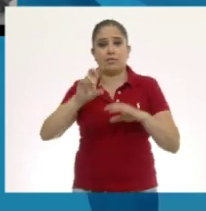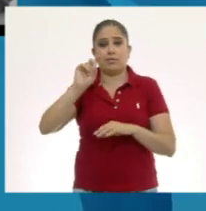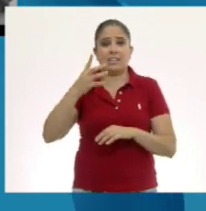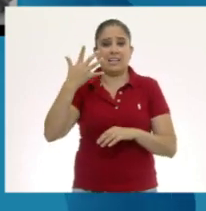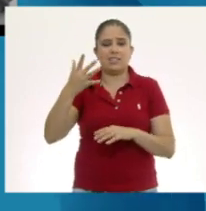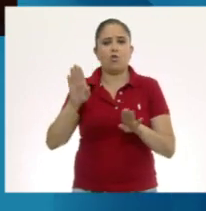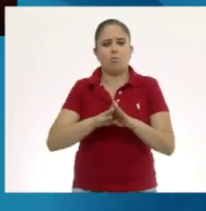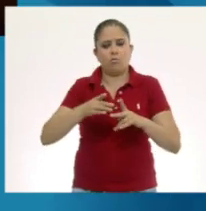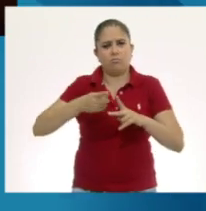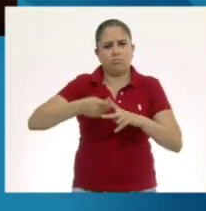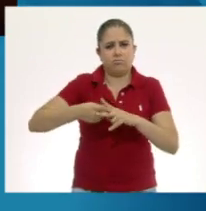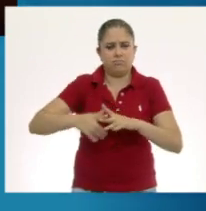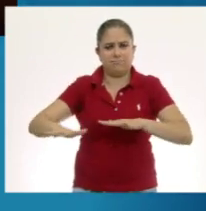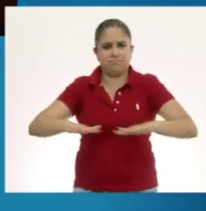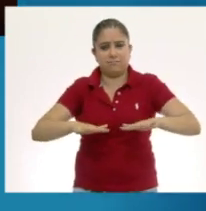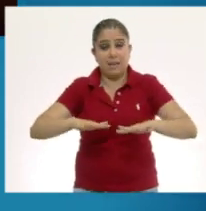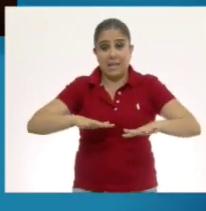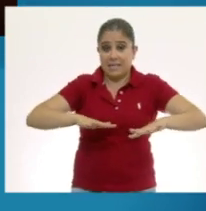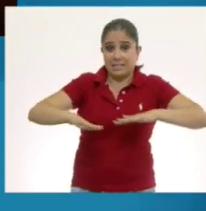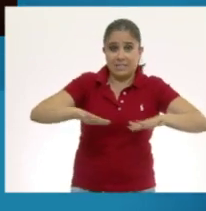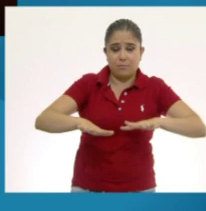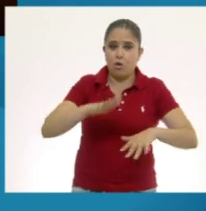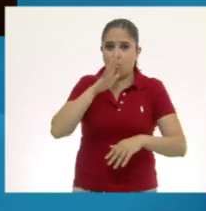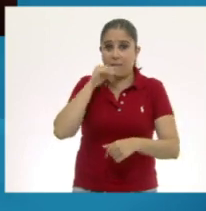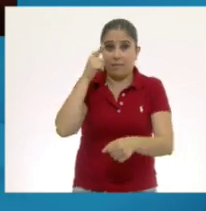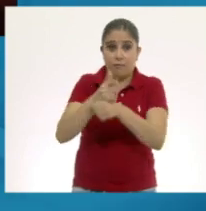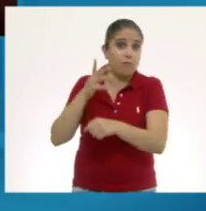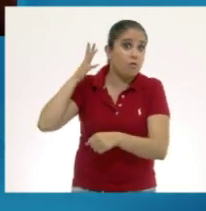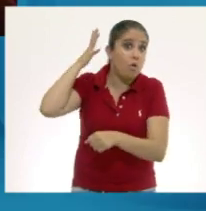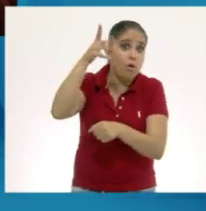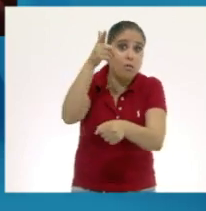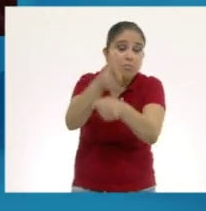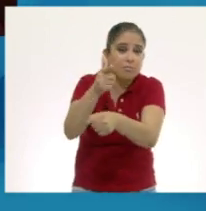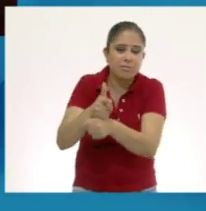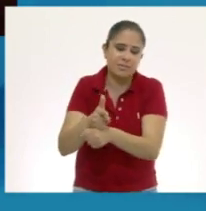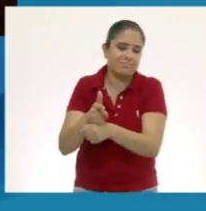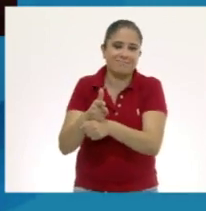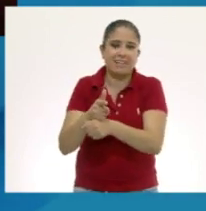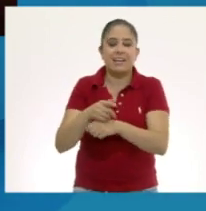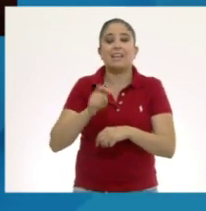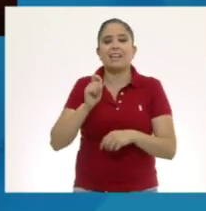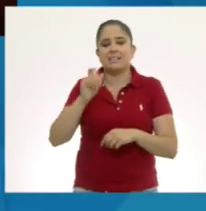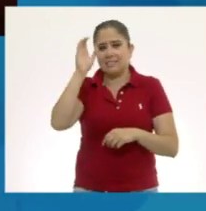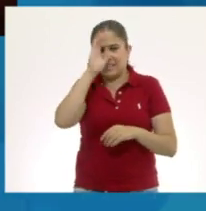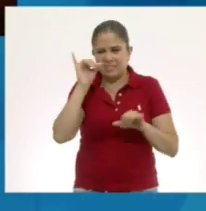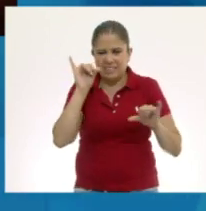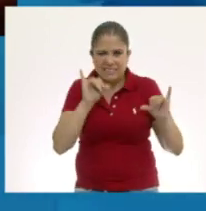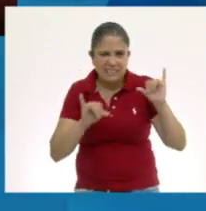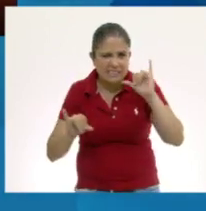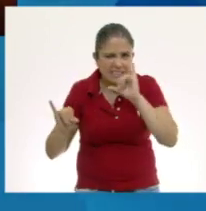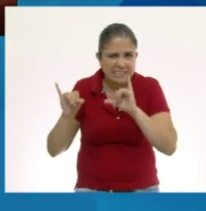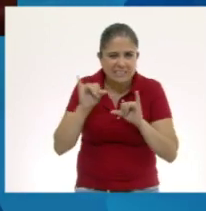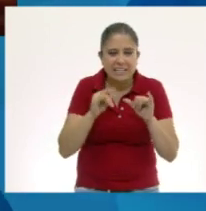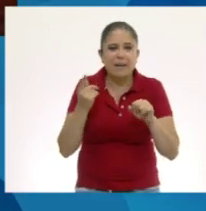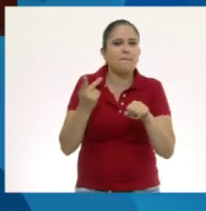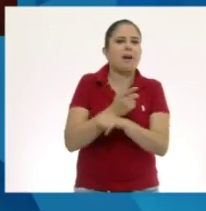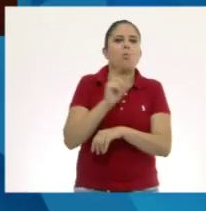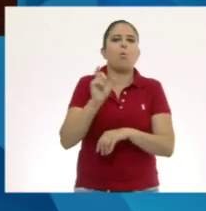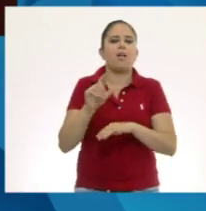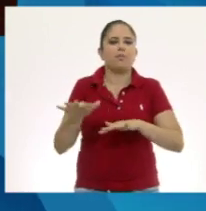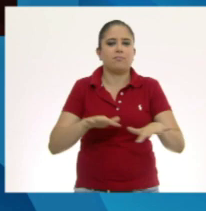1935. Los sismos no se pueden predecir, pero la ciencia nos permite saber el momento preciso en el que ocurren.